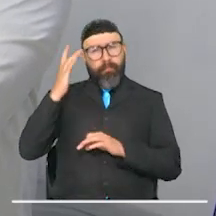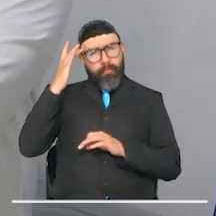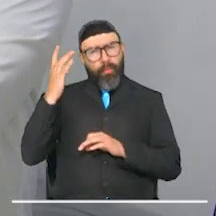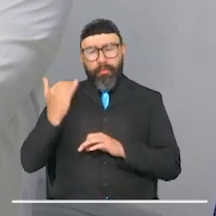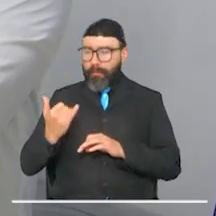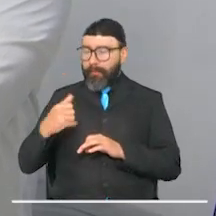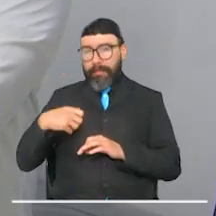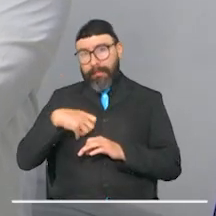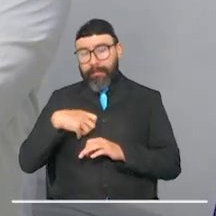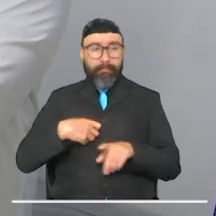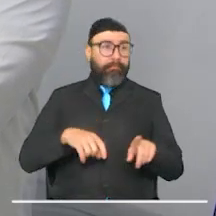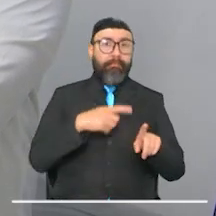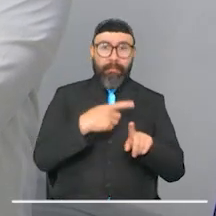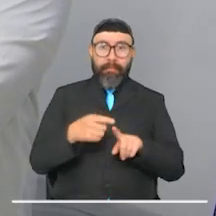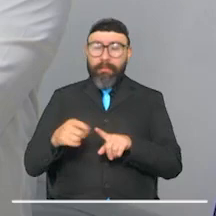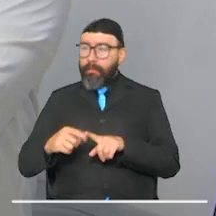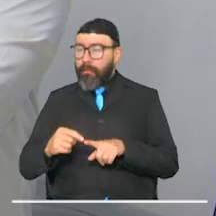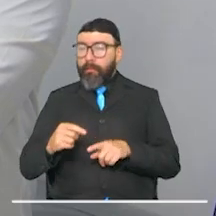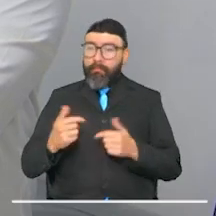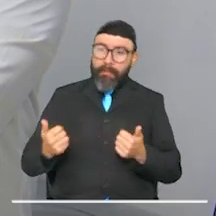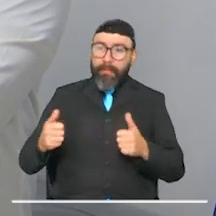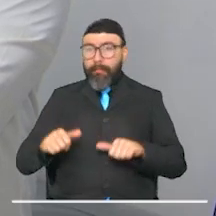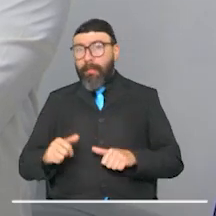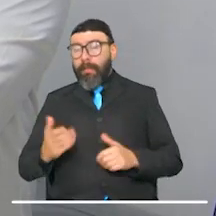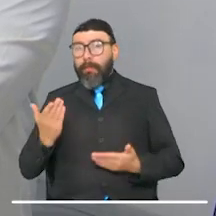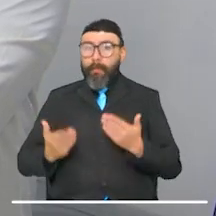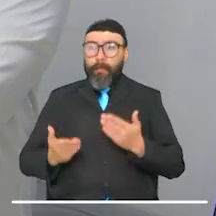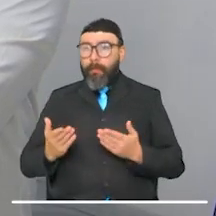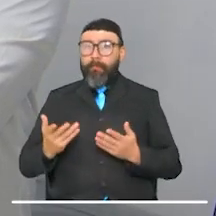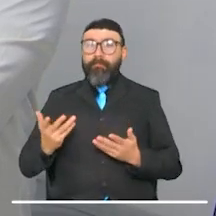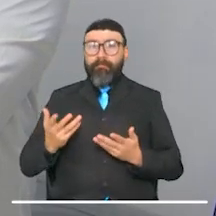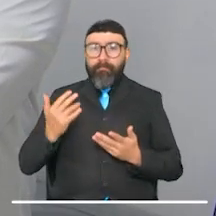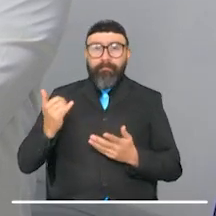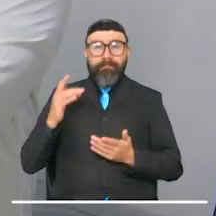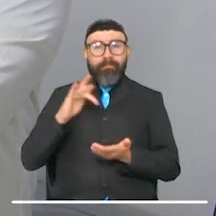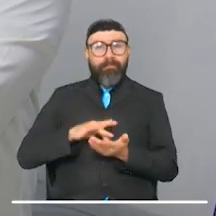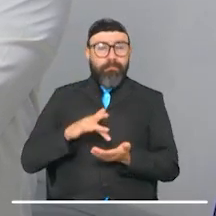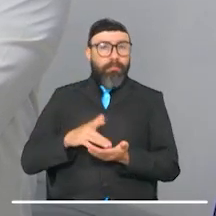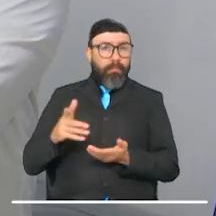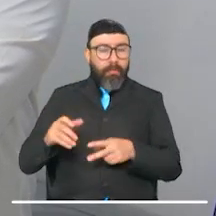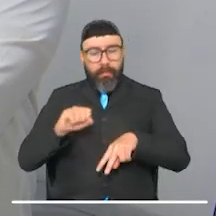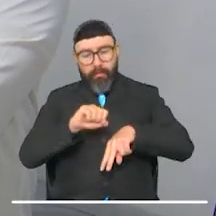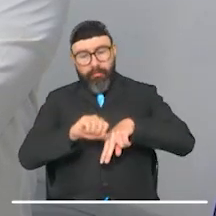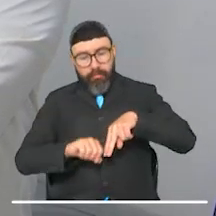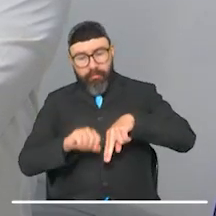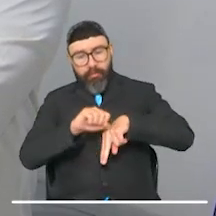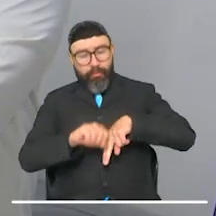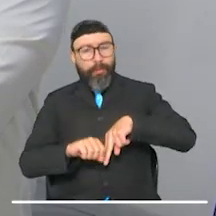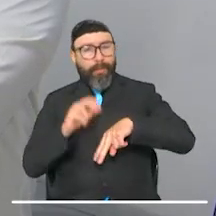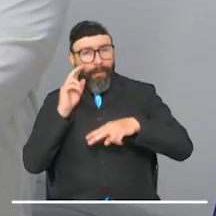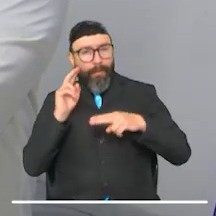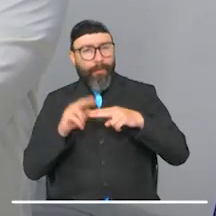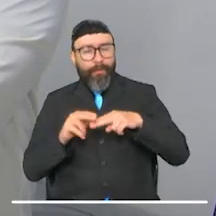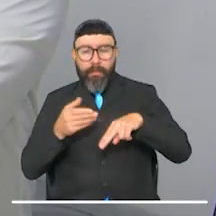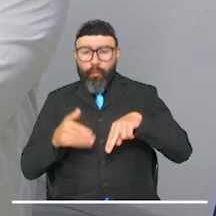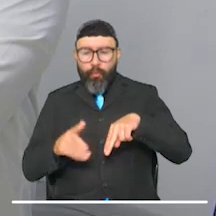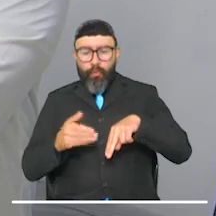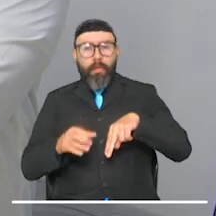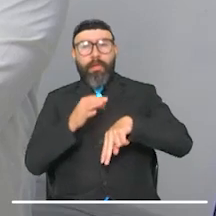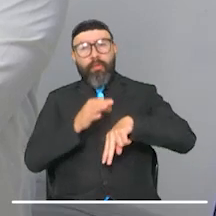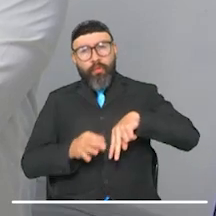diferentes pues grados de disfunción o de compromiso de del sistema vascular Entonces como lo mencionaba al doctor